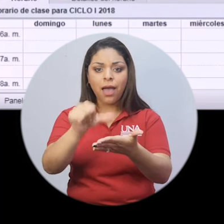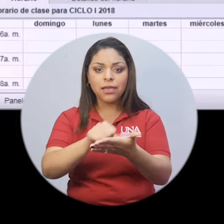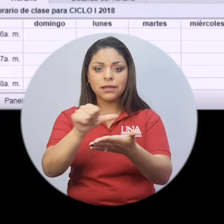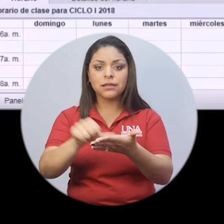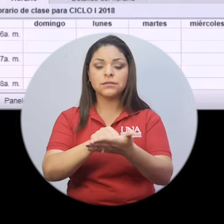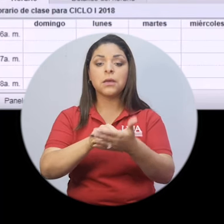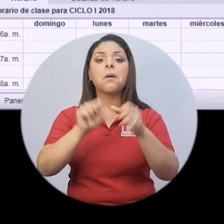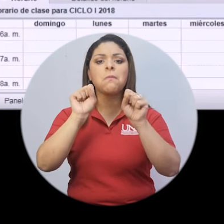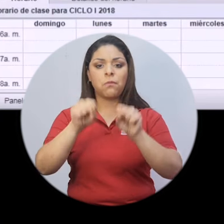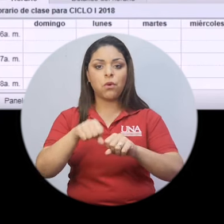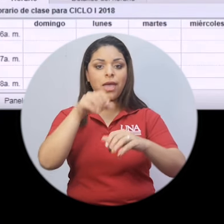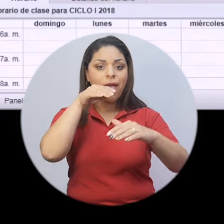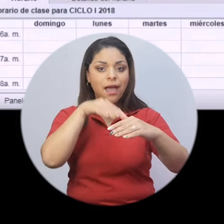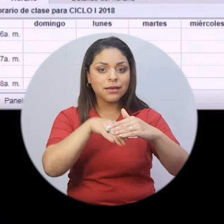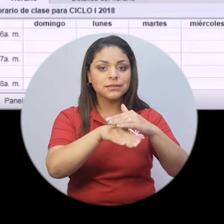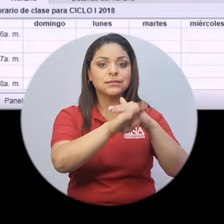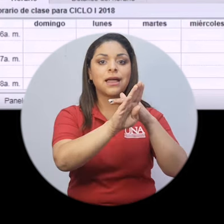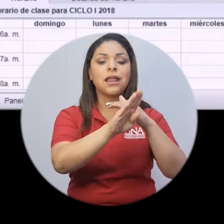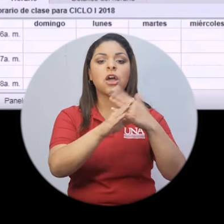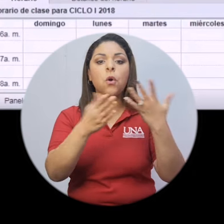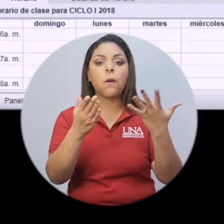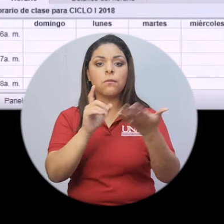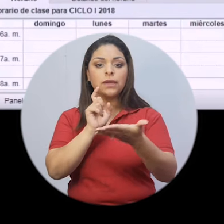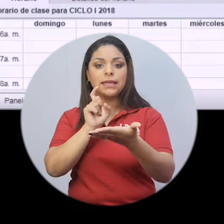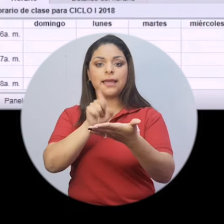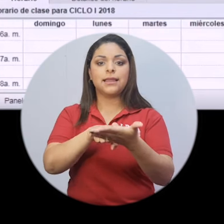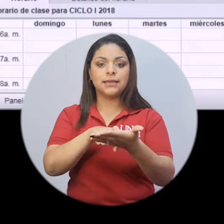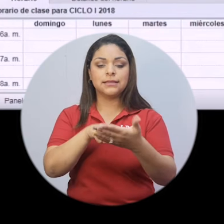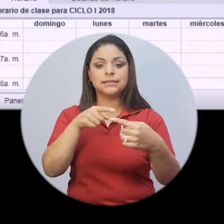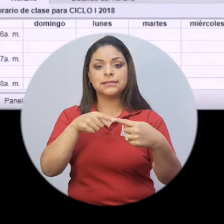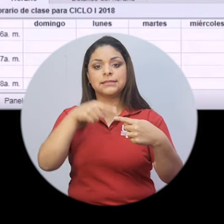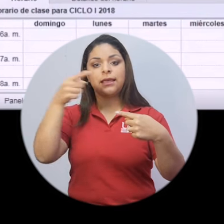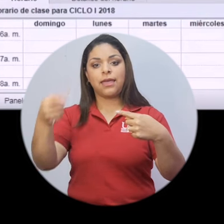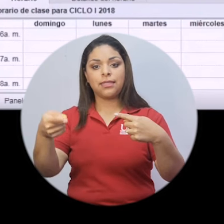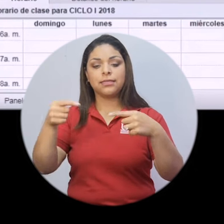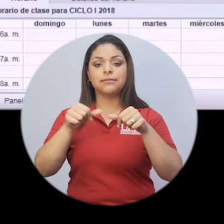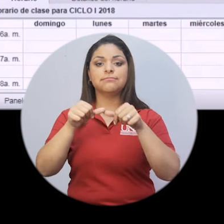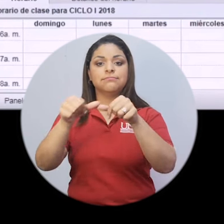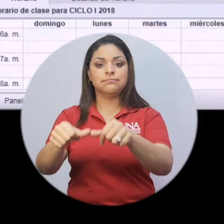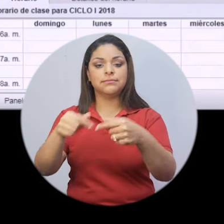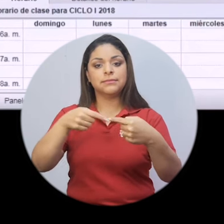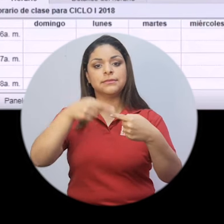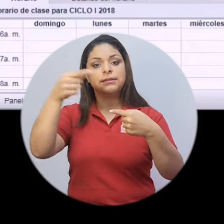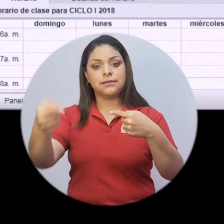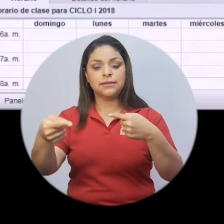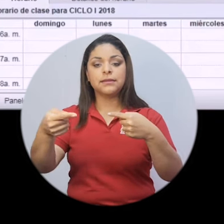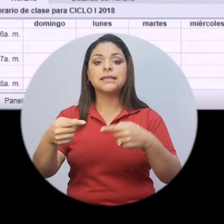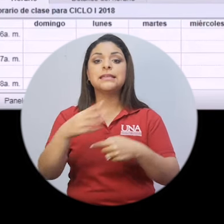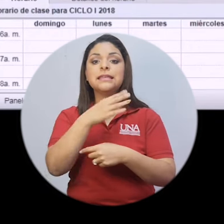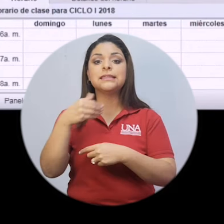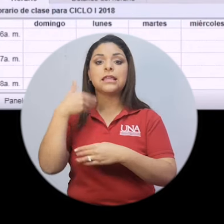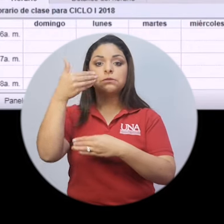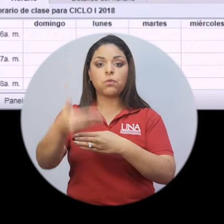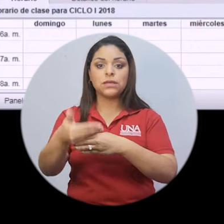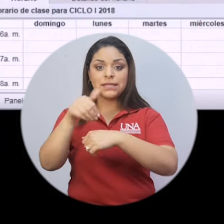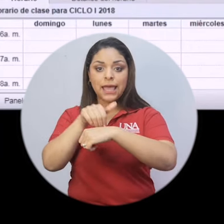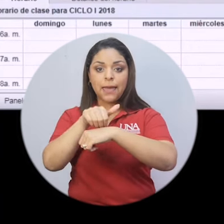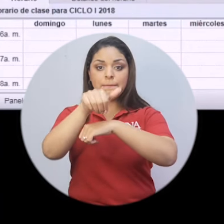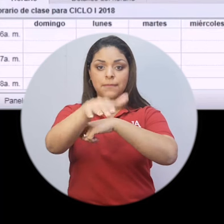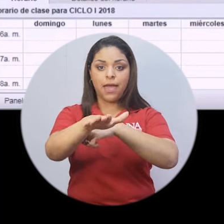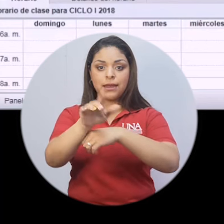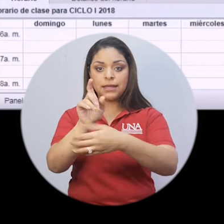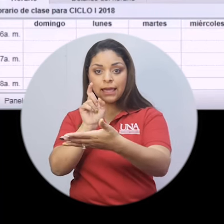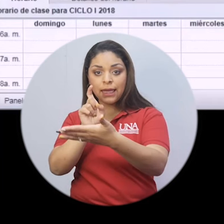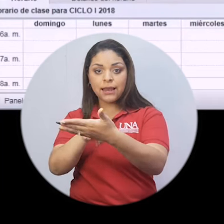páginas, podés acceder a ellas haciendo clic sobre el botón siguiente. Hace clic sobre el botón Enviar